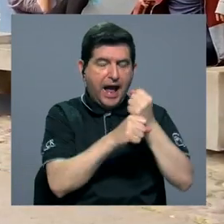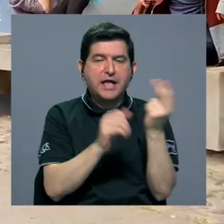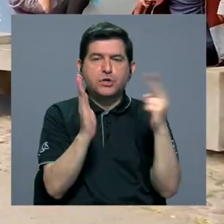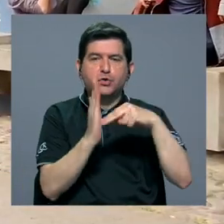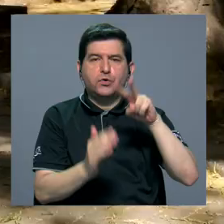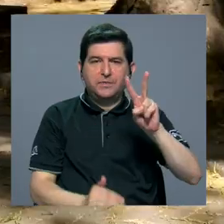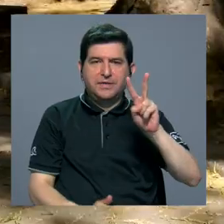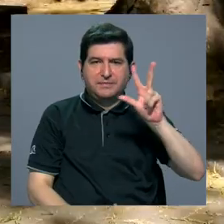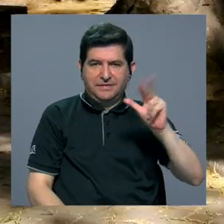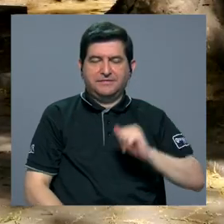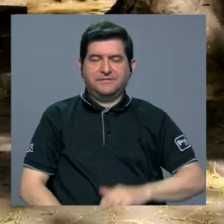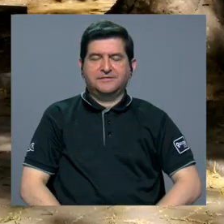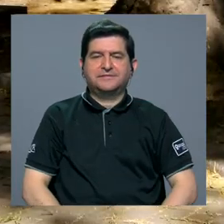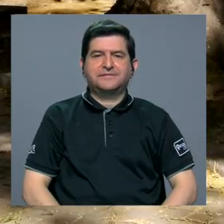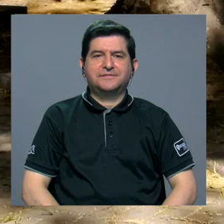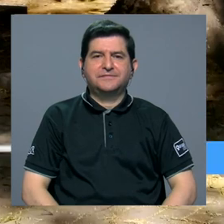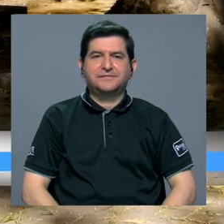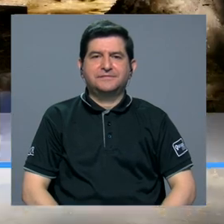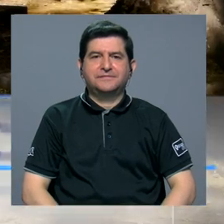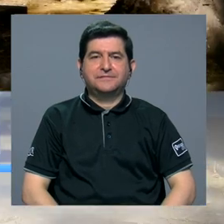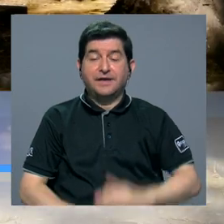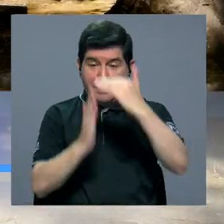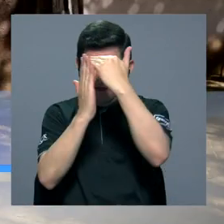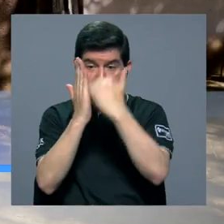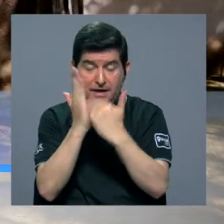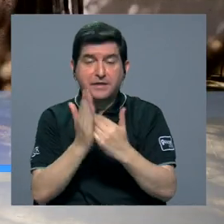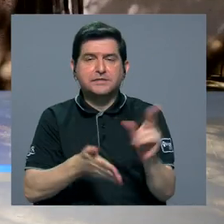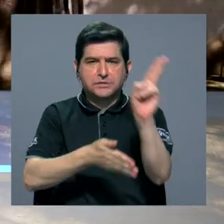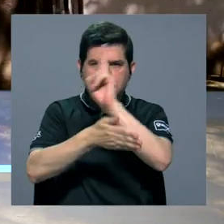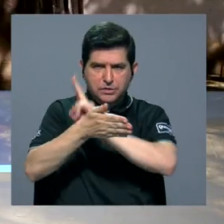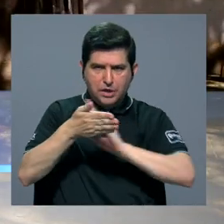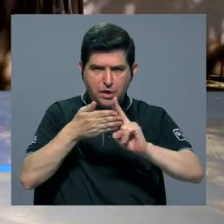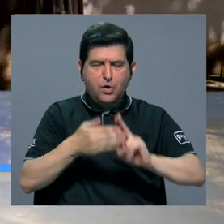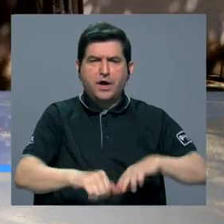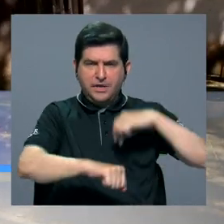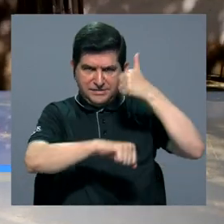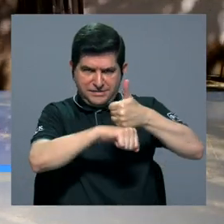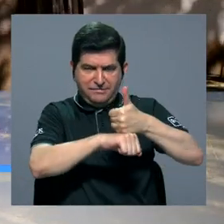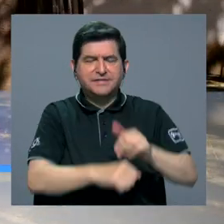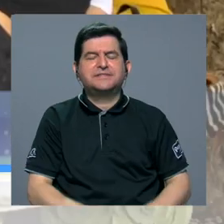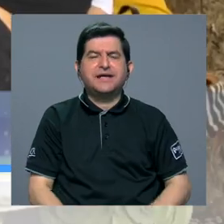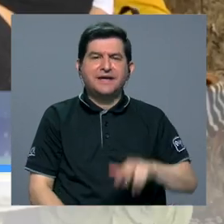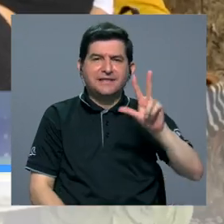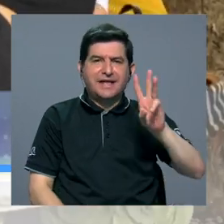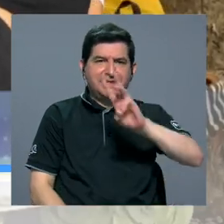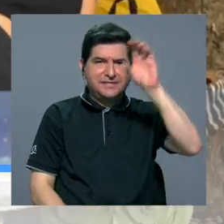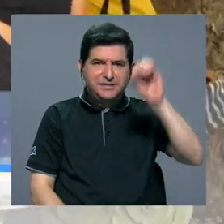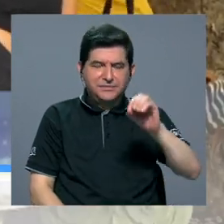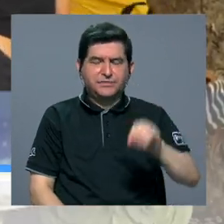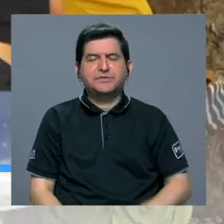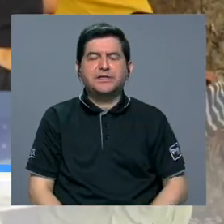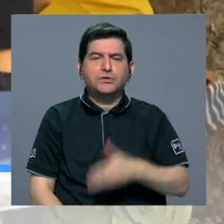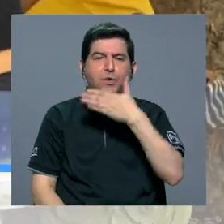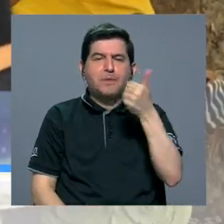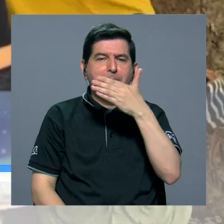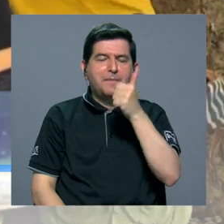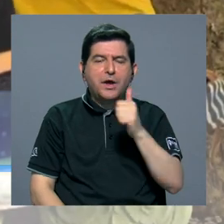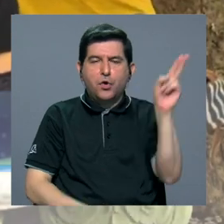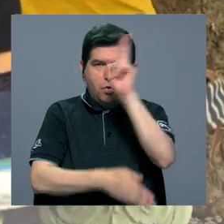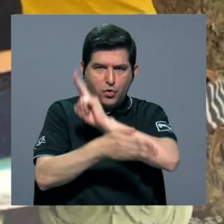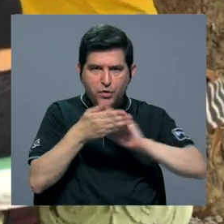año 2023. Según el ranking, la universidad se posiciona entre el 36% de las